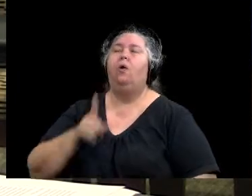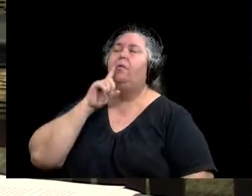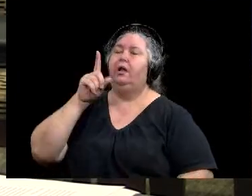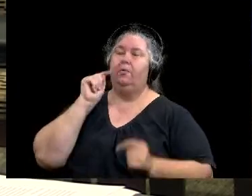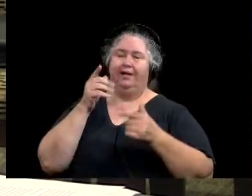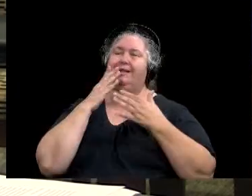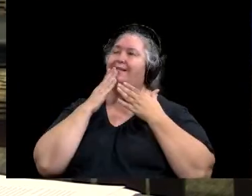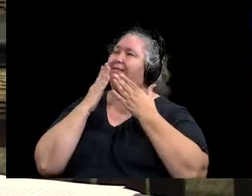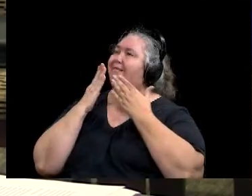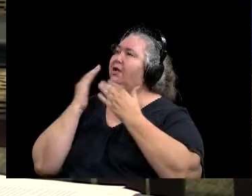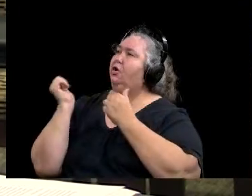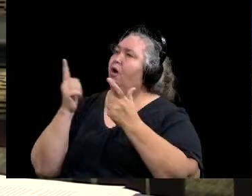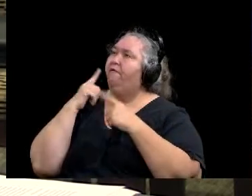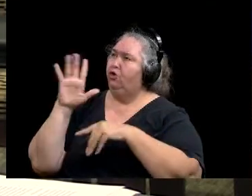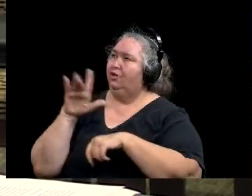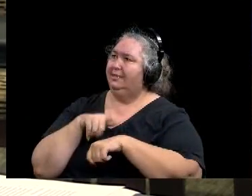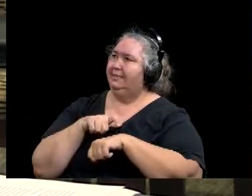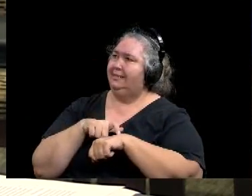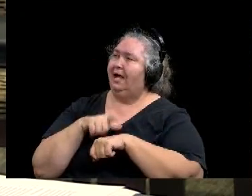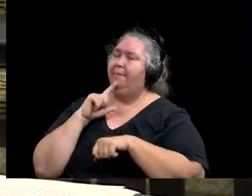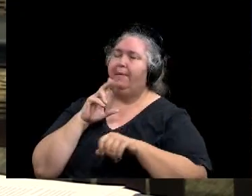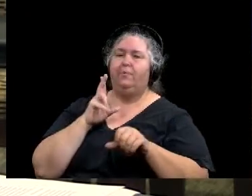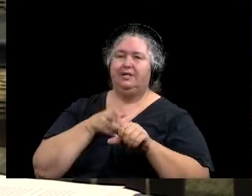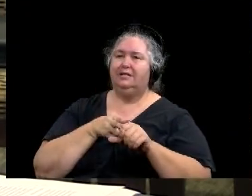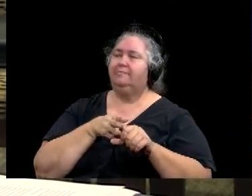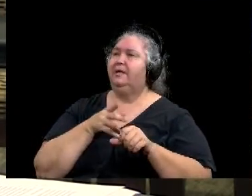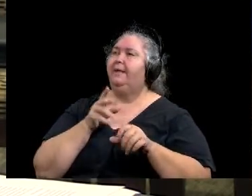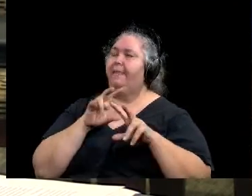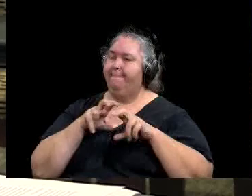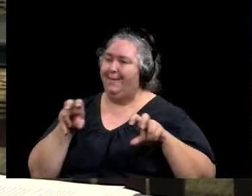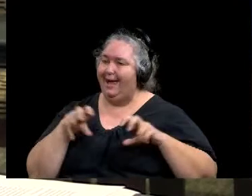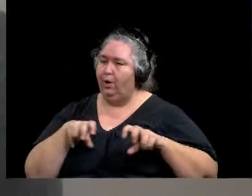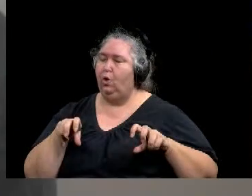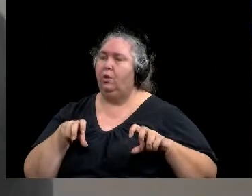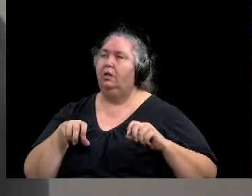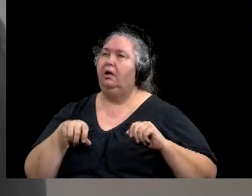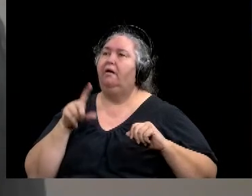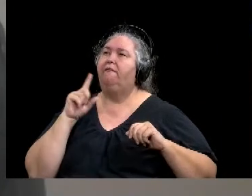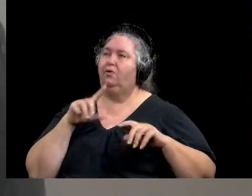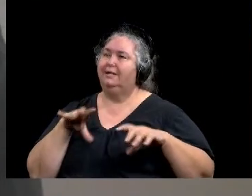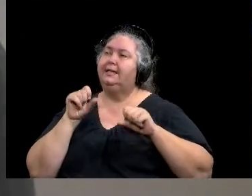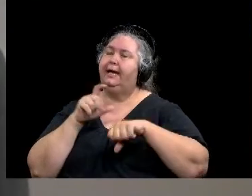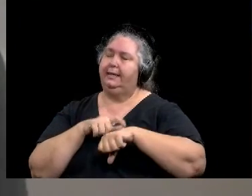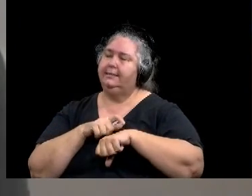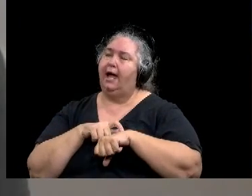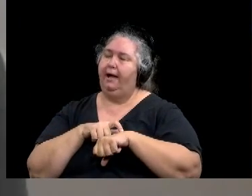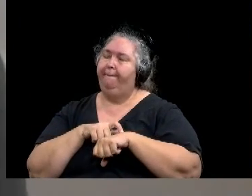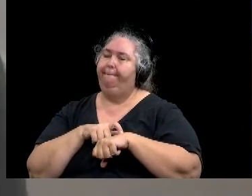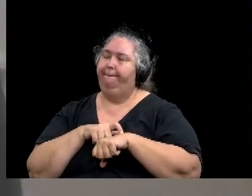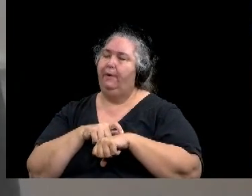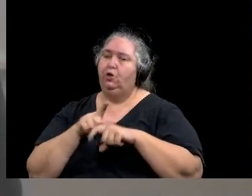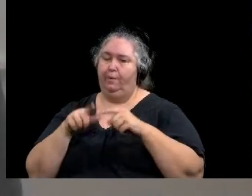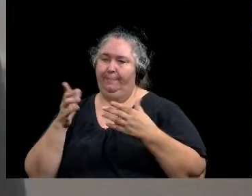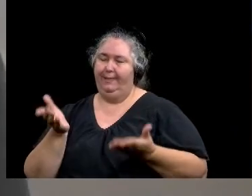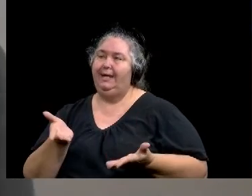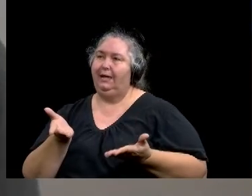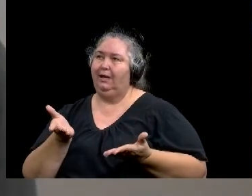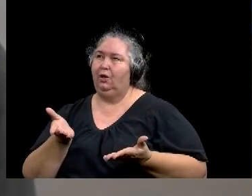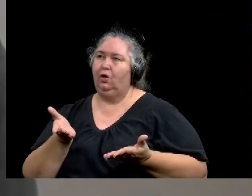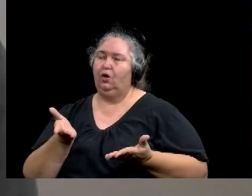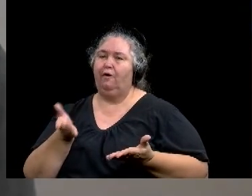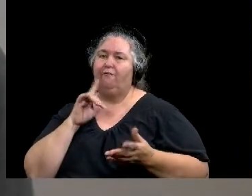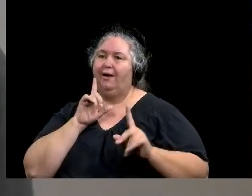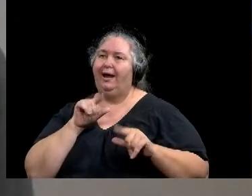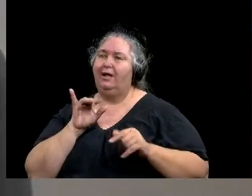darle las gracias a todos por estar aquí y al panel que ha estado aquí por el tomar su tiempo de estar aquí